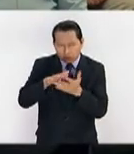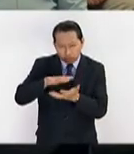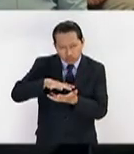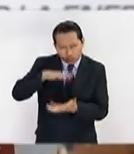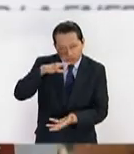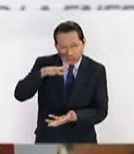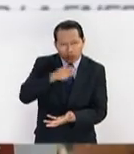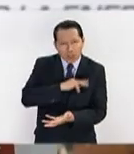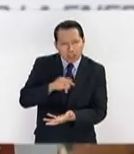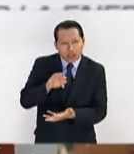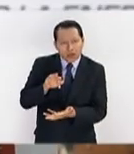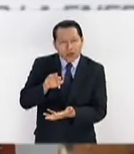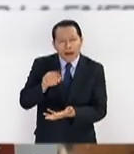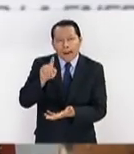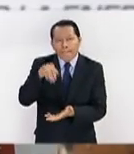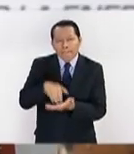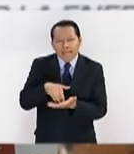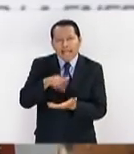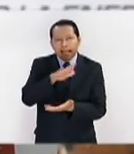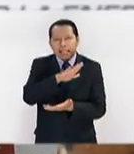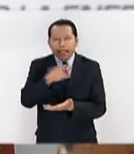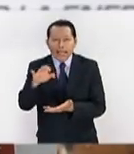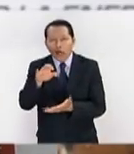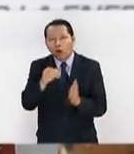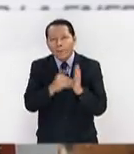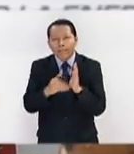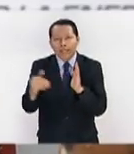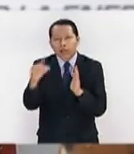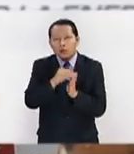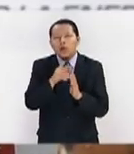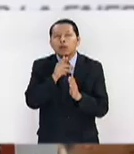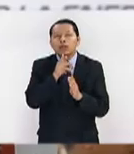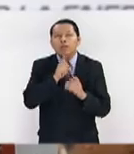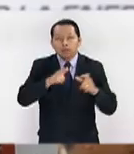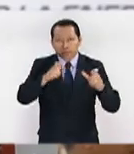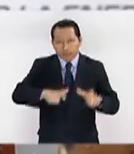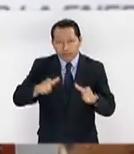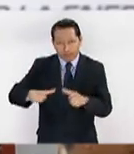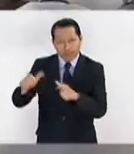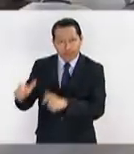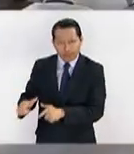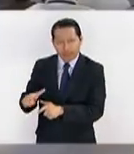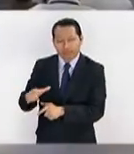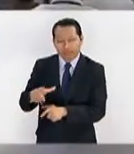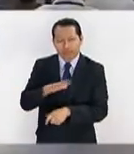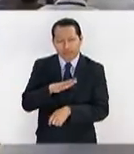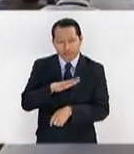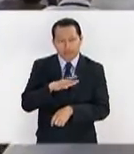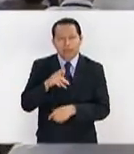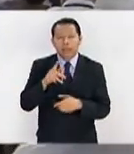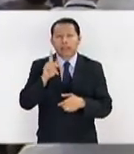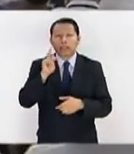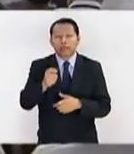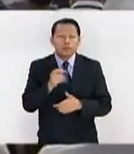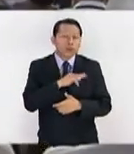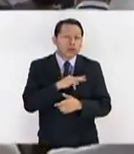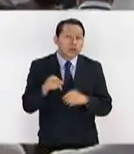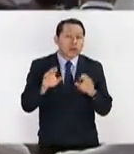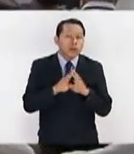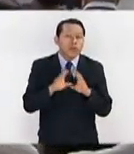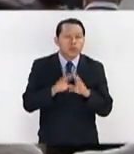original de más de 1.500 millones de barriles de crudo, que podrían